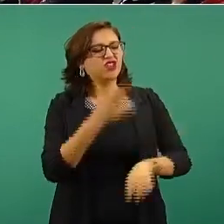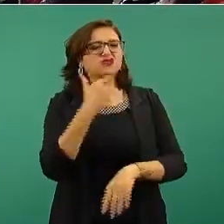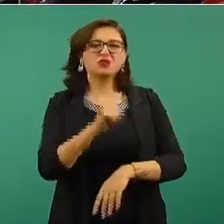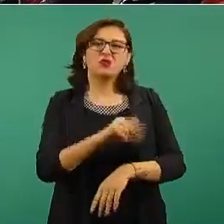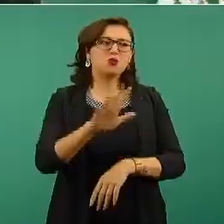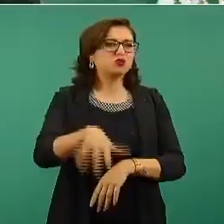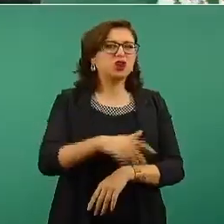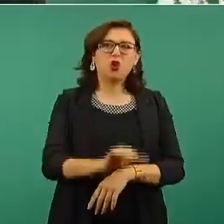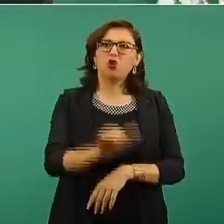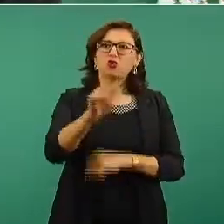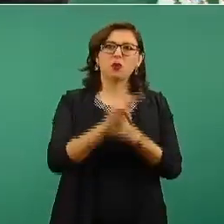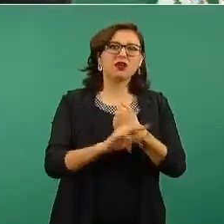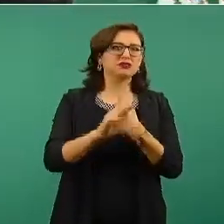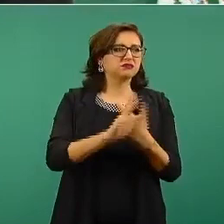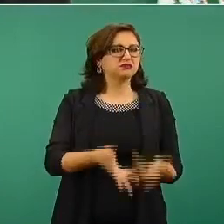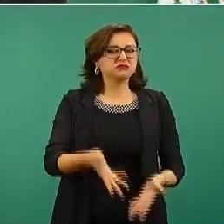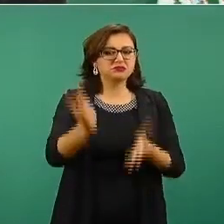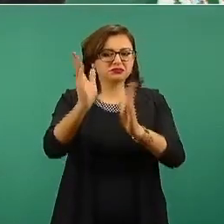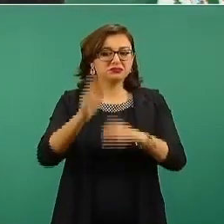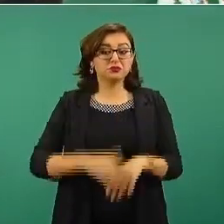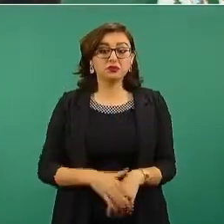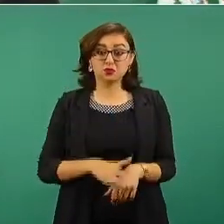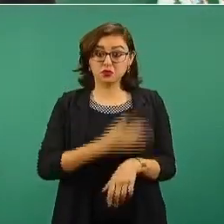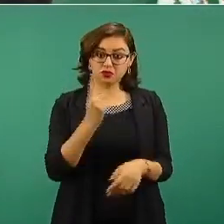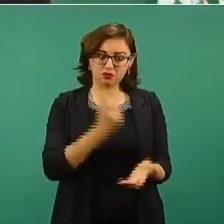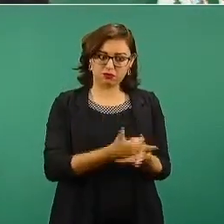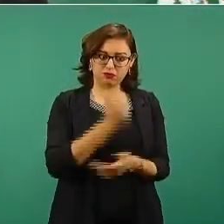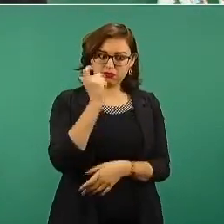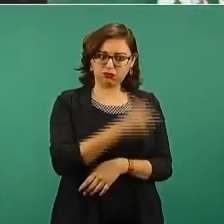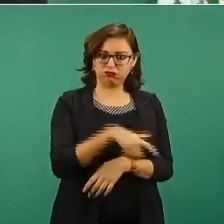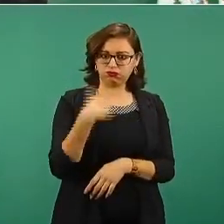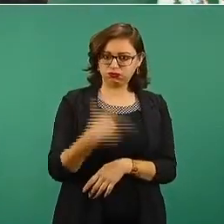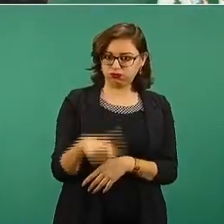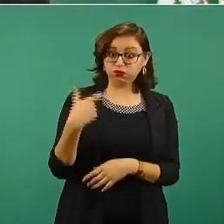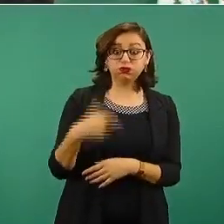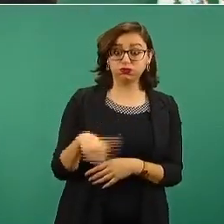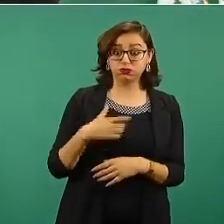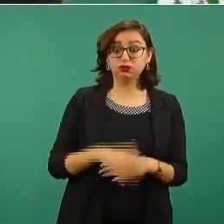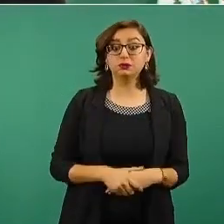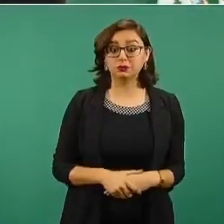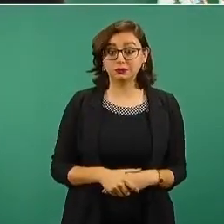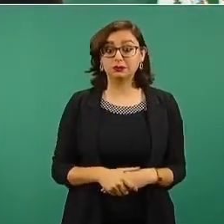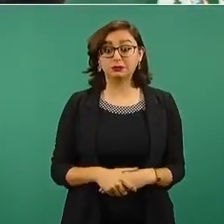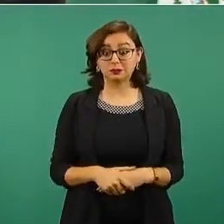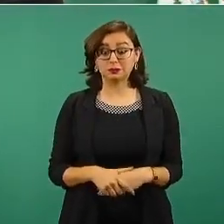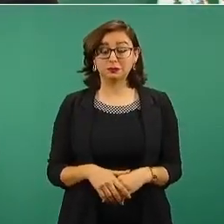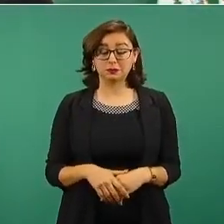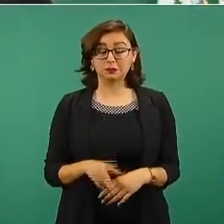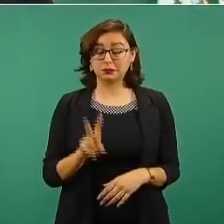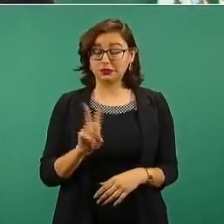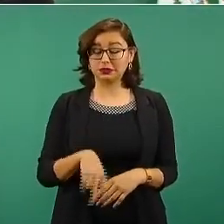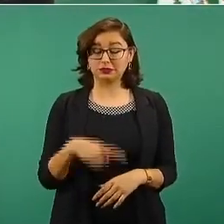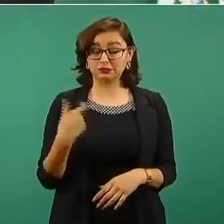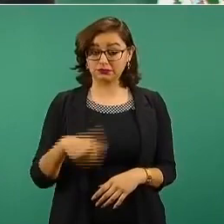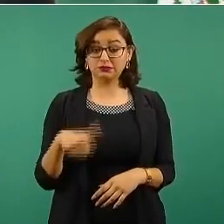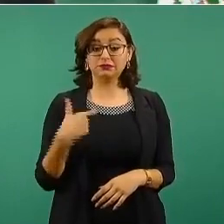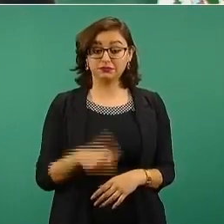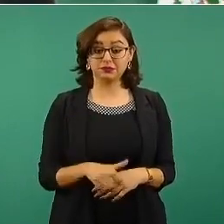Eso sí, cobran muchísimo. Toda esta campaña